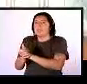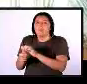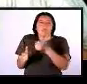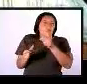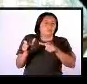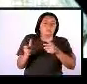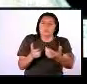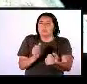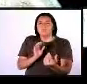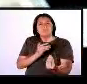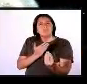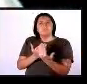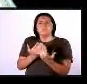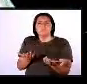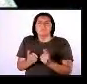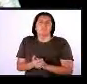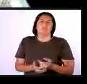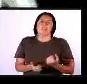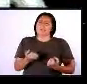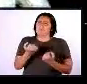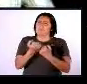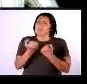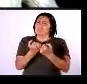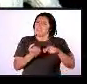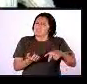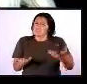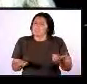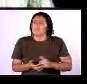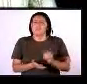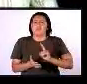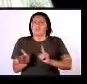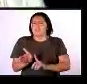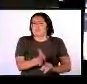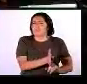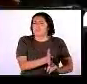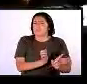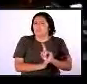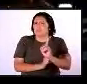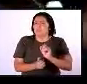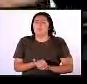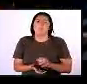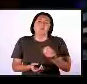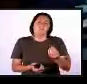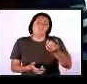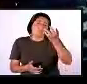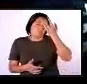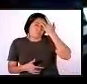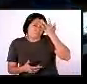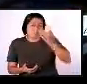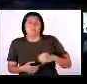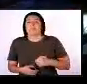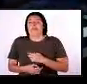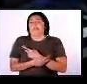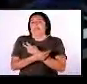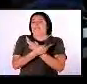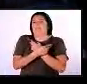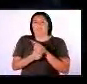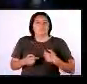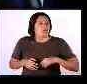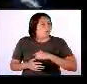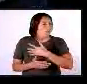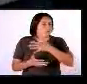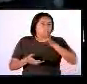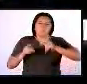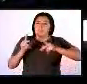amigo, a alguien muy cercano. Entonces, siempre hay que apoyar a estas causas, no hay que discriminar, porque esas enfermedades, en este caso el cáncer, no